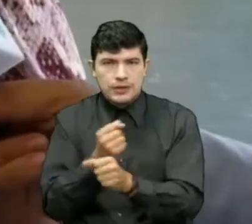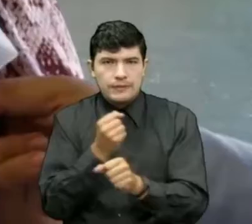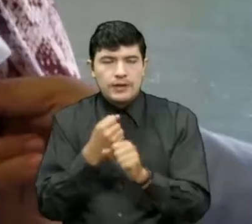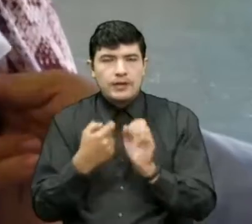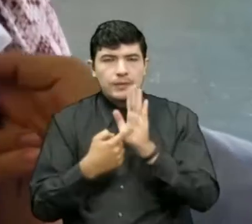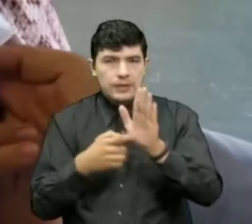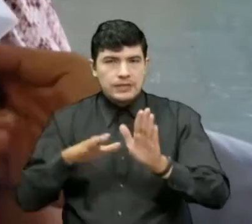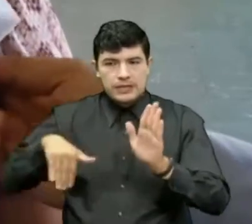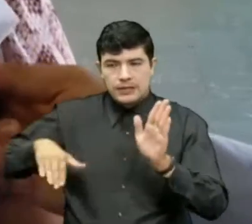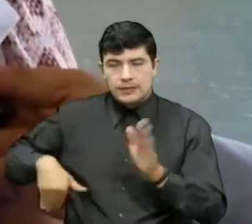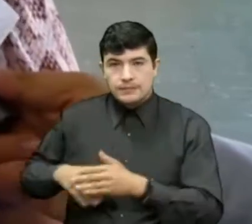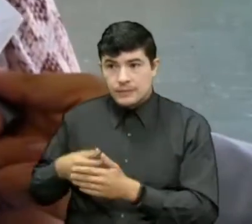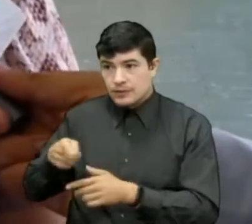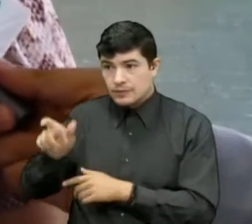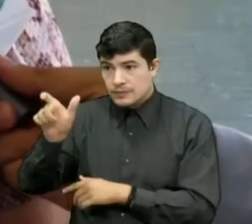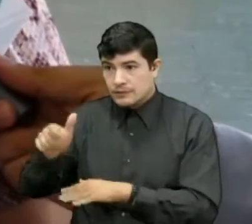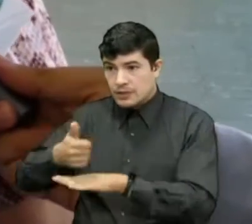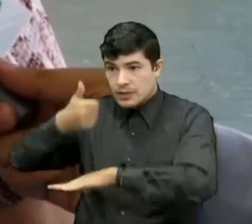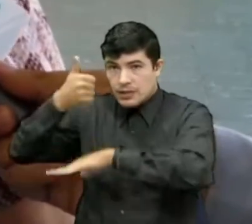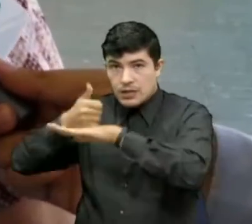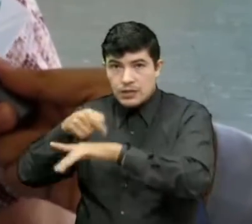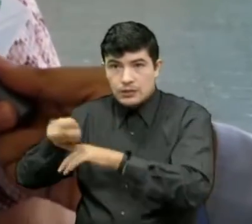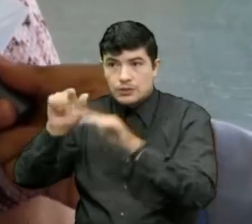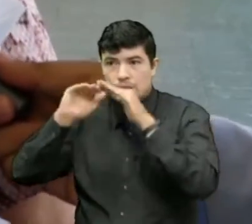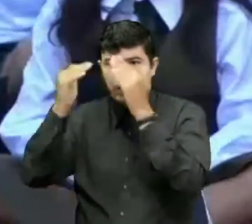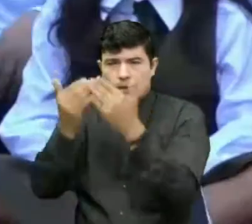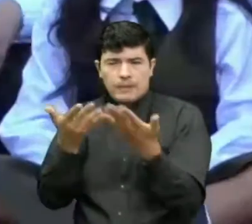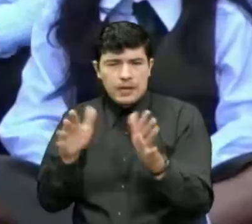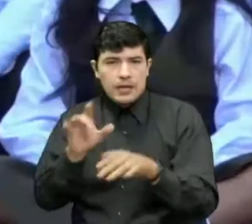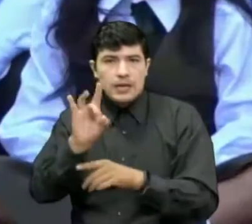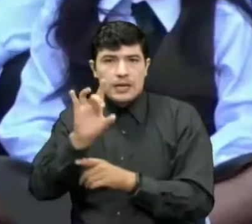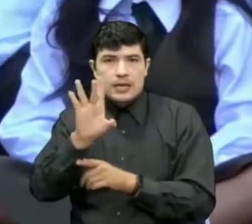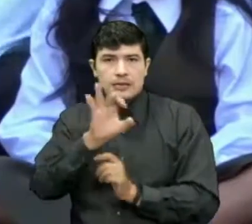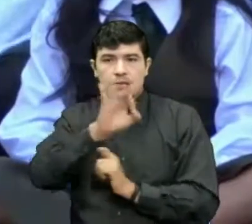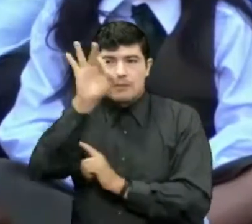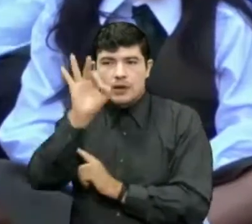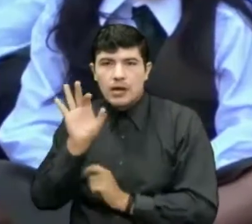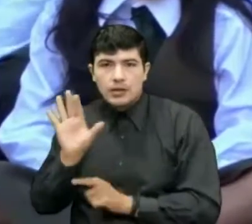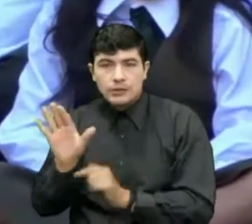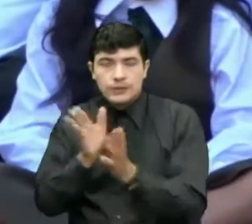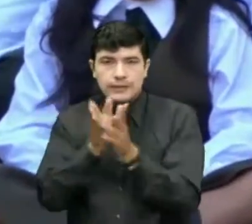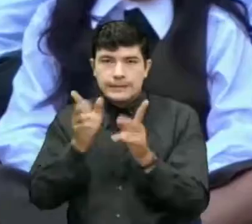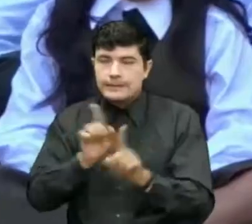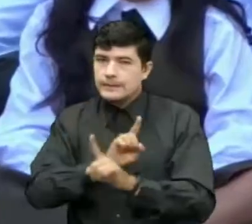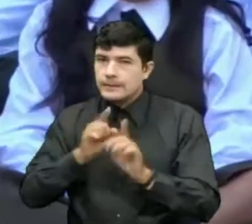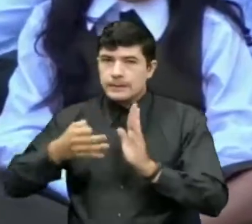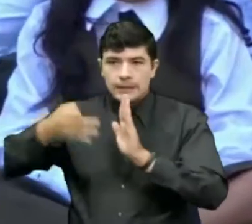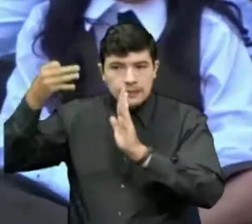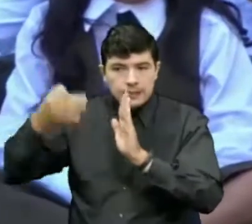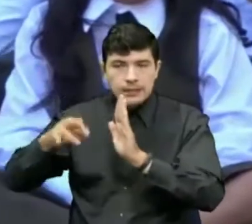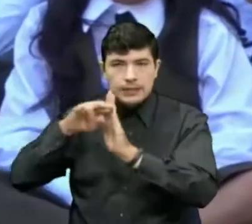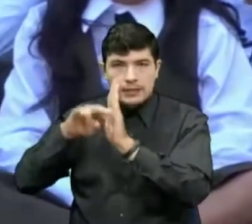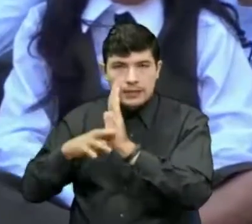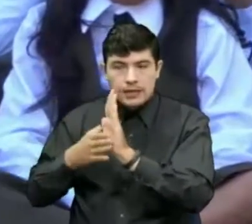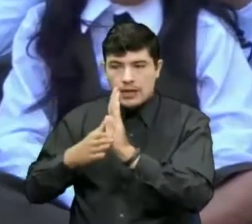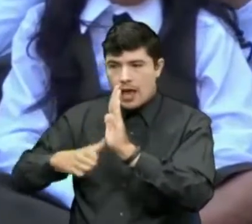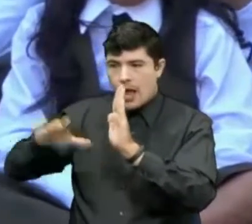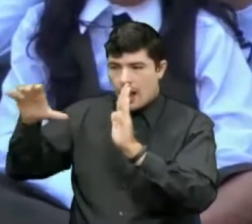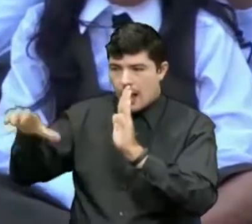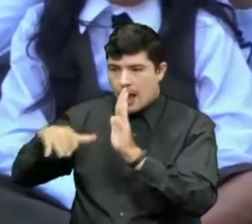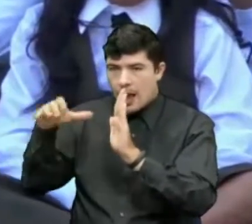según la rectora del colegio avelina moreno cerca de un 15 por ciento de los estudiantes no está cumpliendo con el desarrollo de las actividades académicas